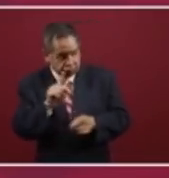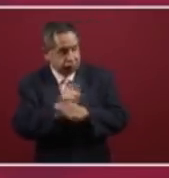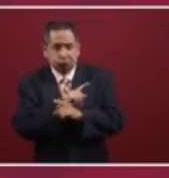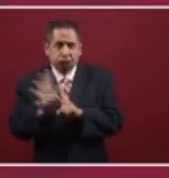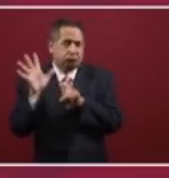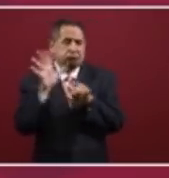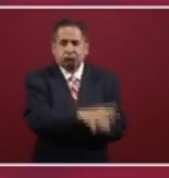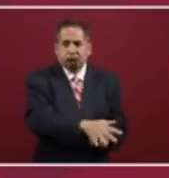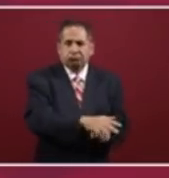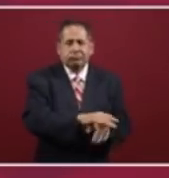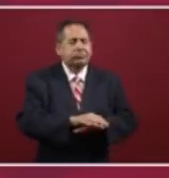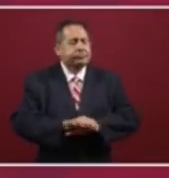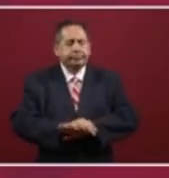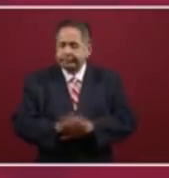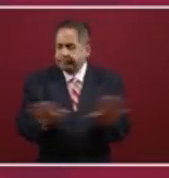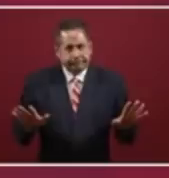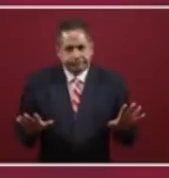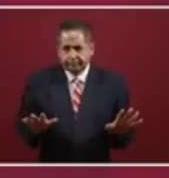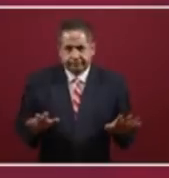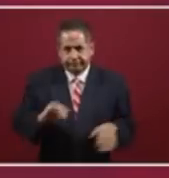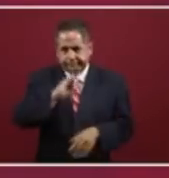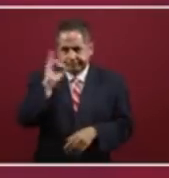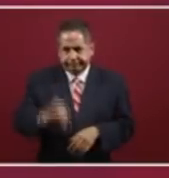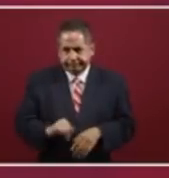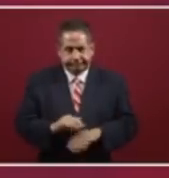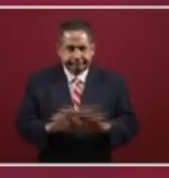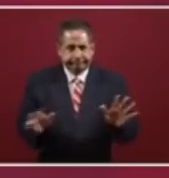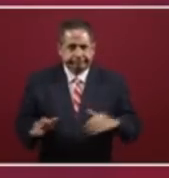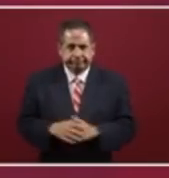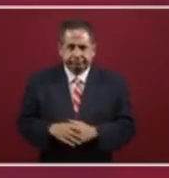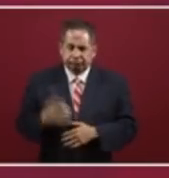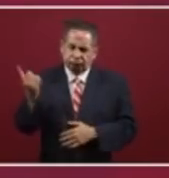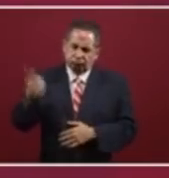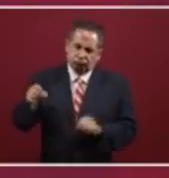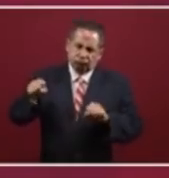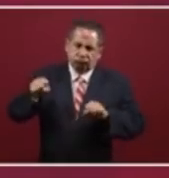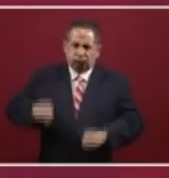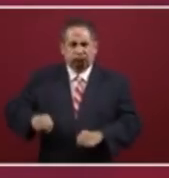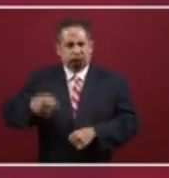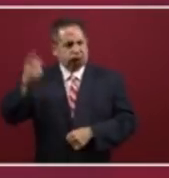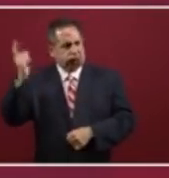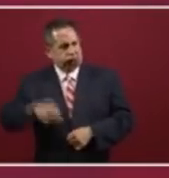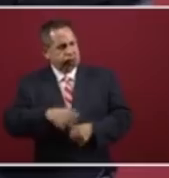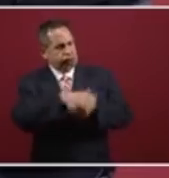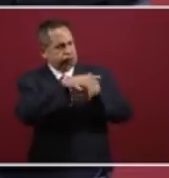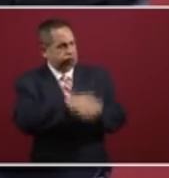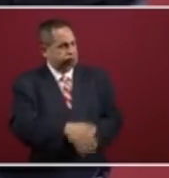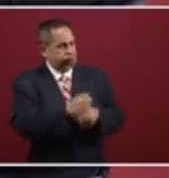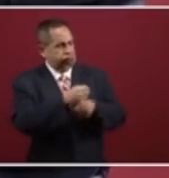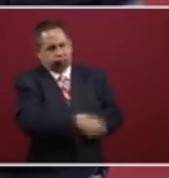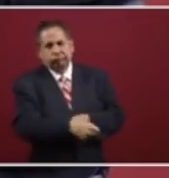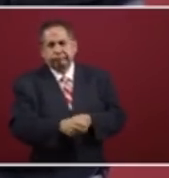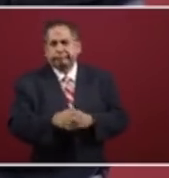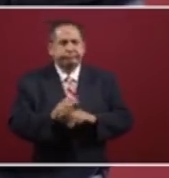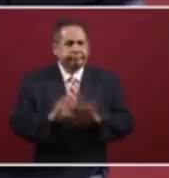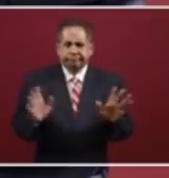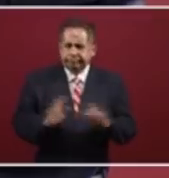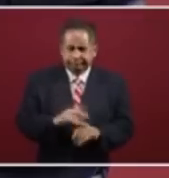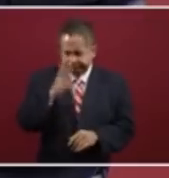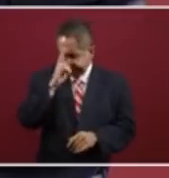nunca más el autoritarismo la represión en